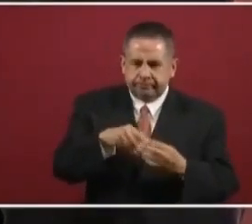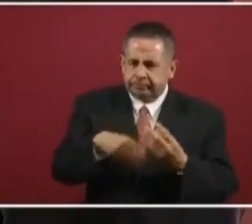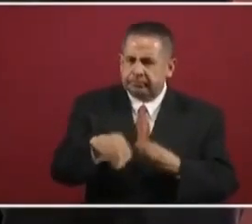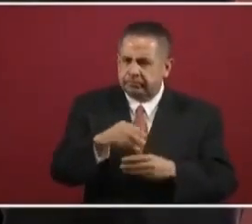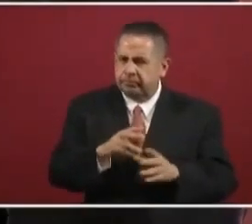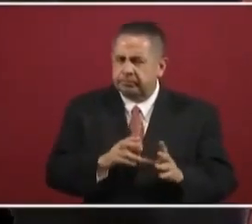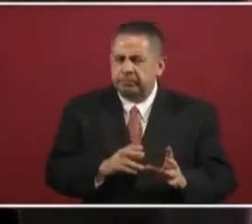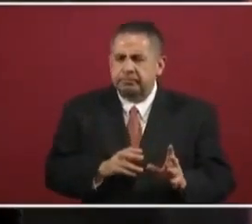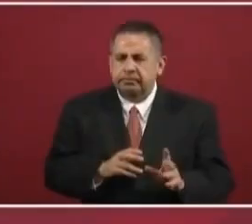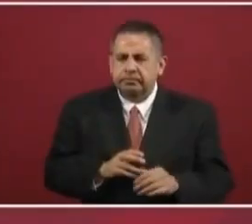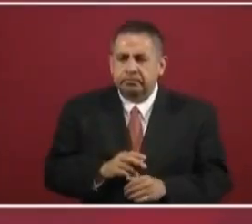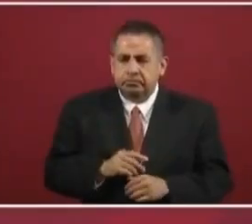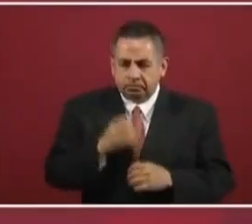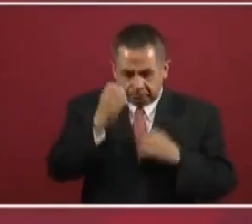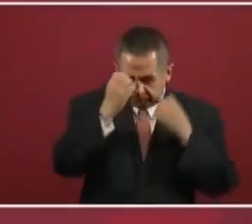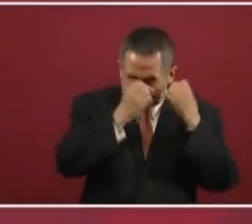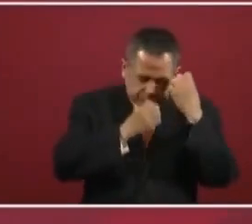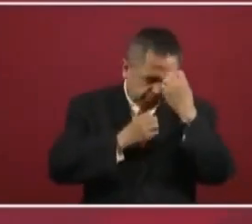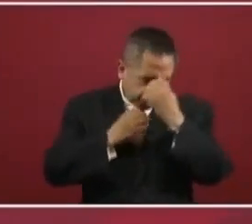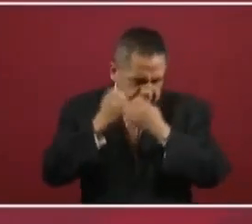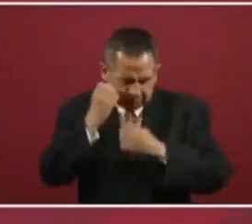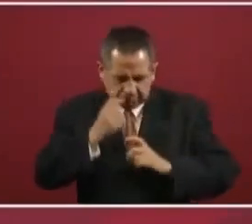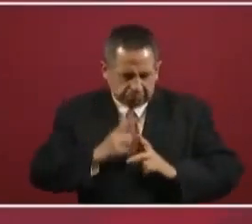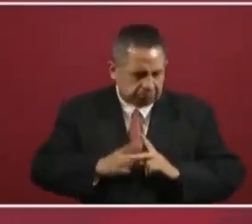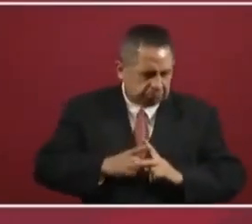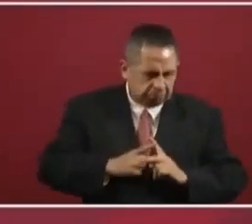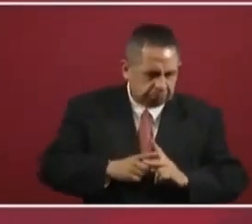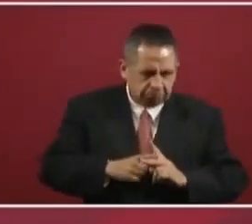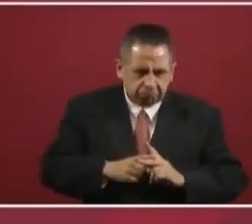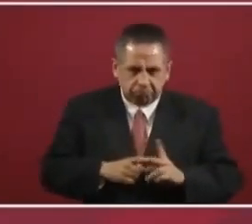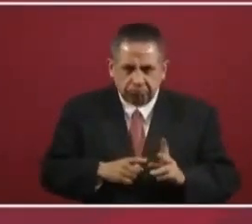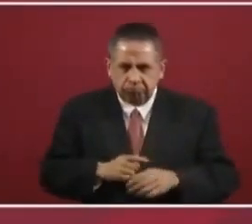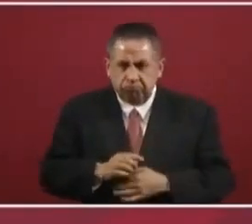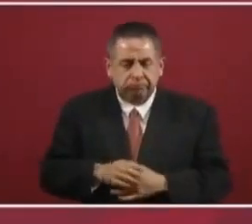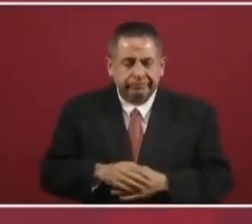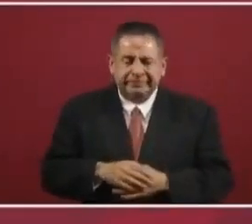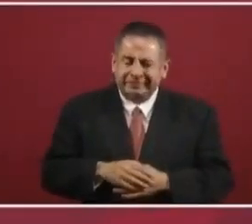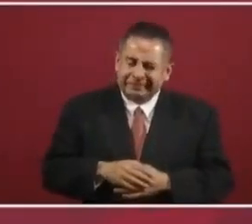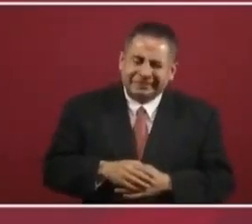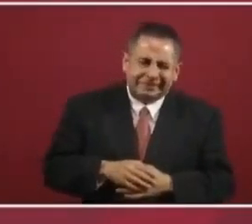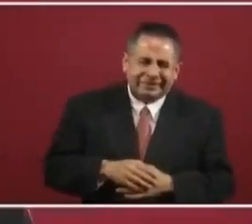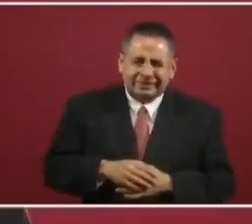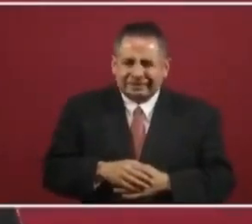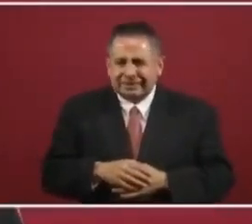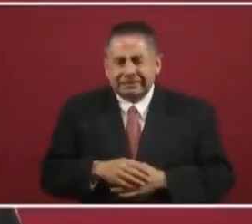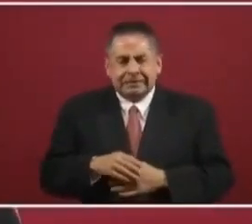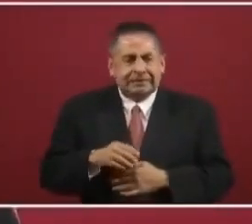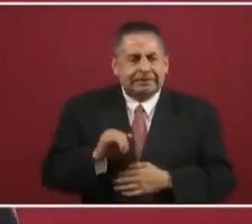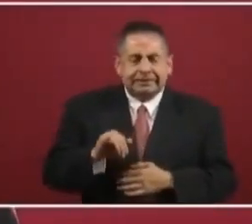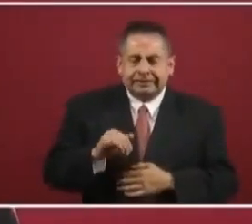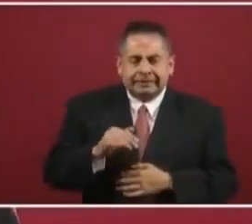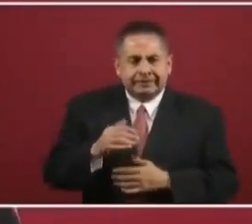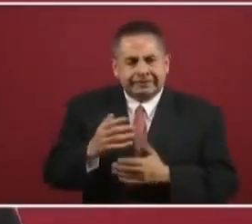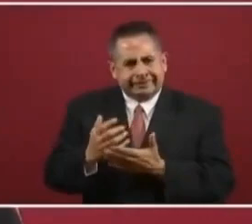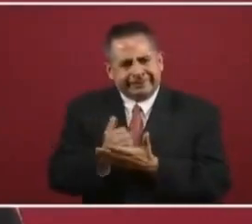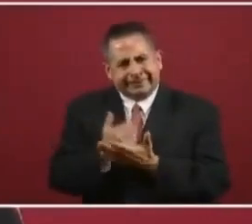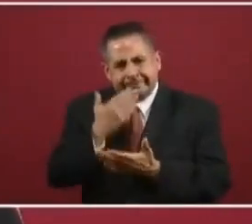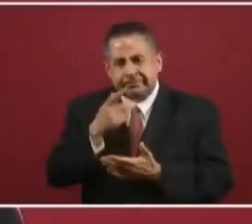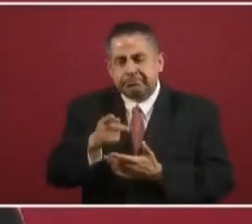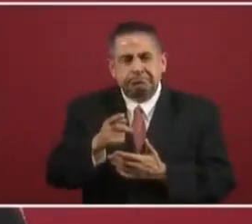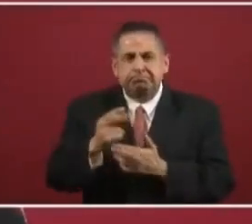autofinancia hicimos el análisis salía pero impactamos la